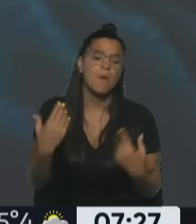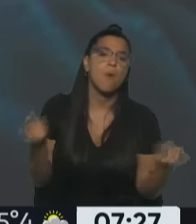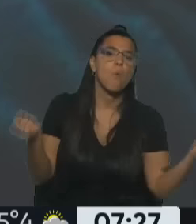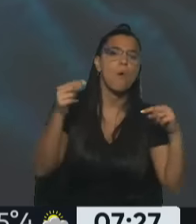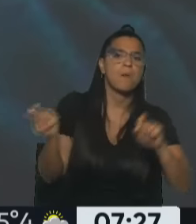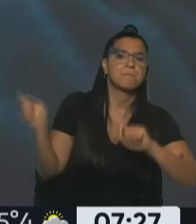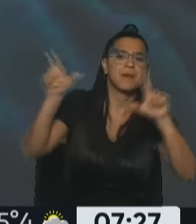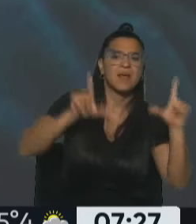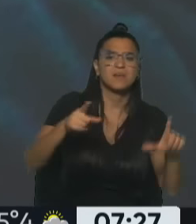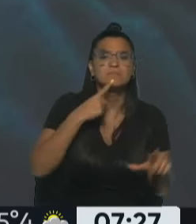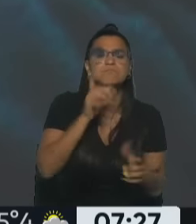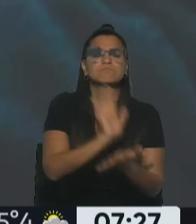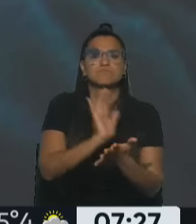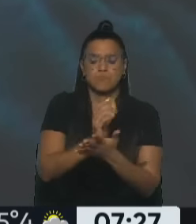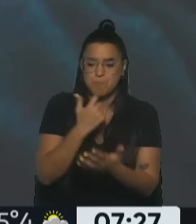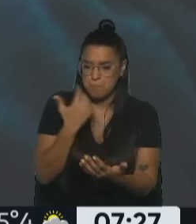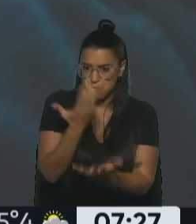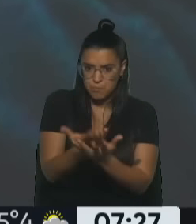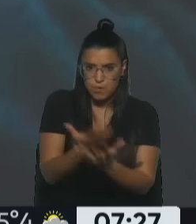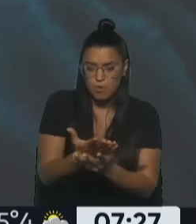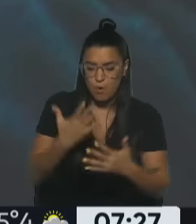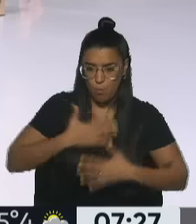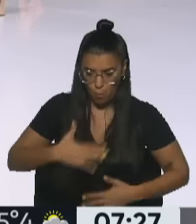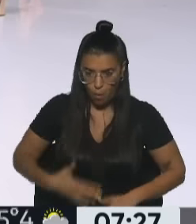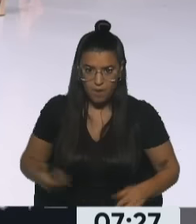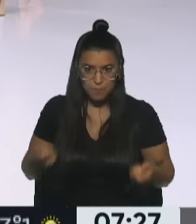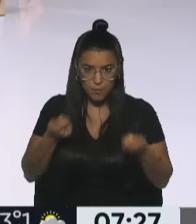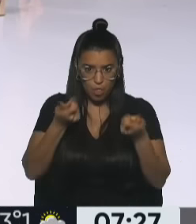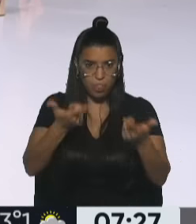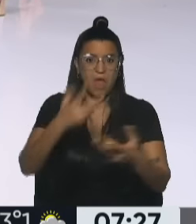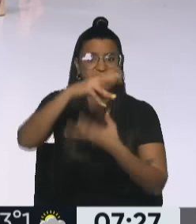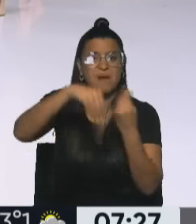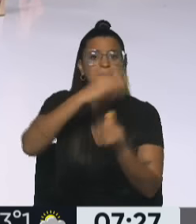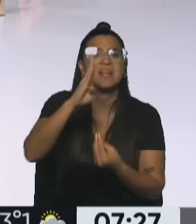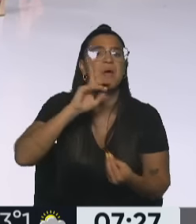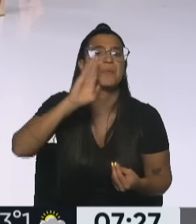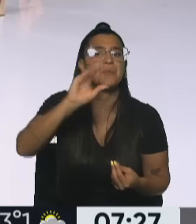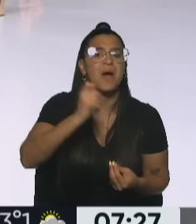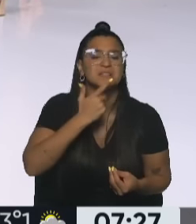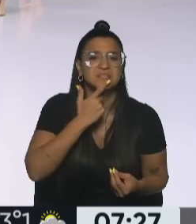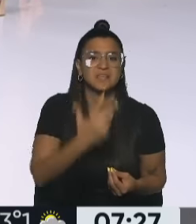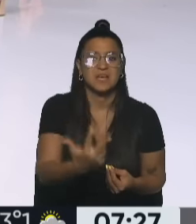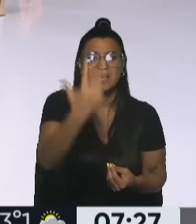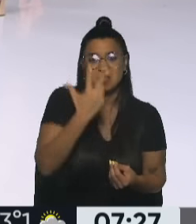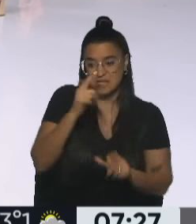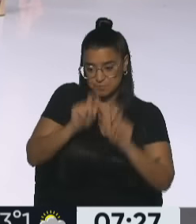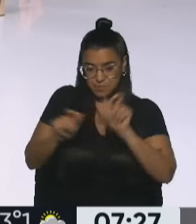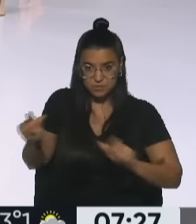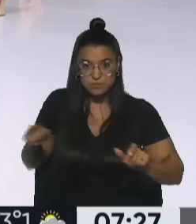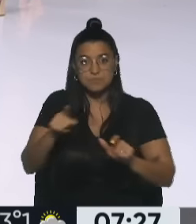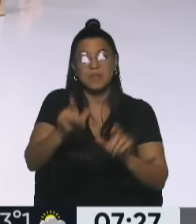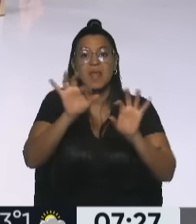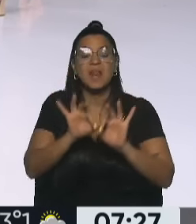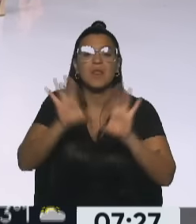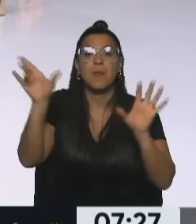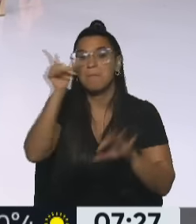placa anterior, ofrecimos entregar los cuerpos de la familia vivas, es decir, estos 3 integrantes, y liberar a